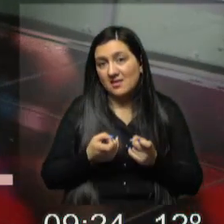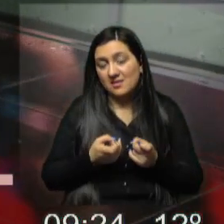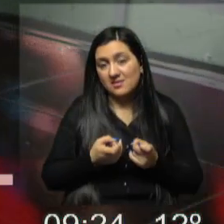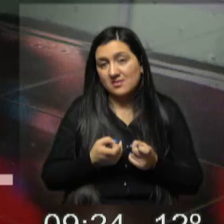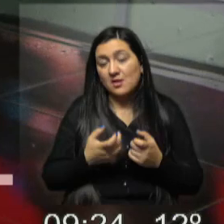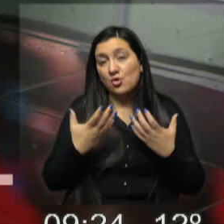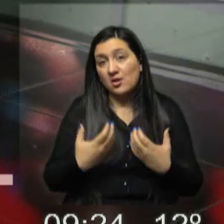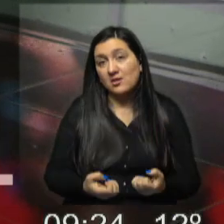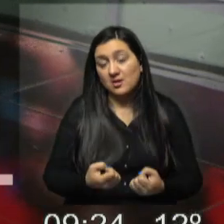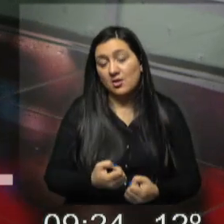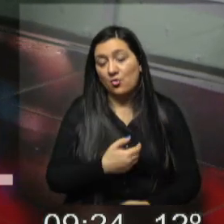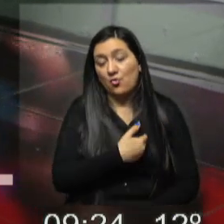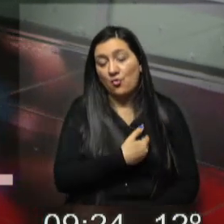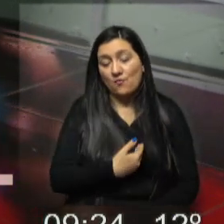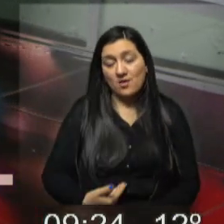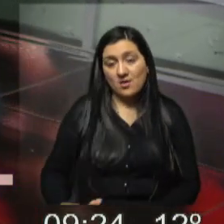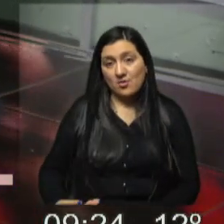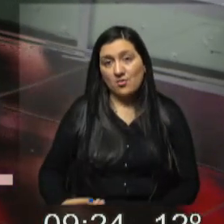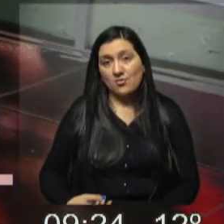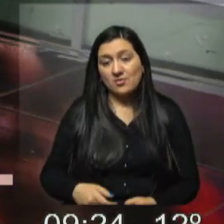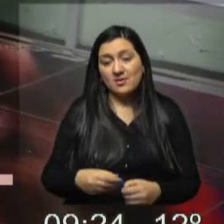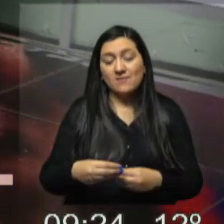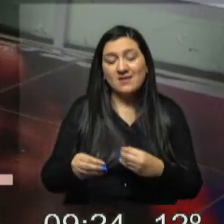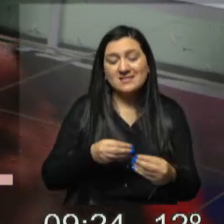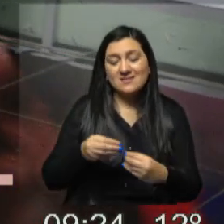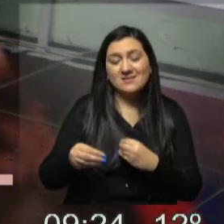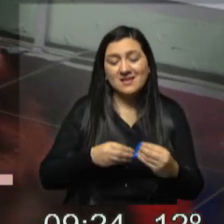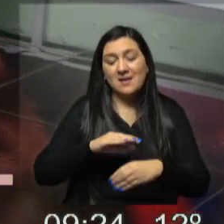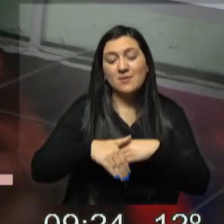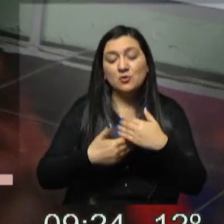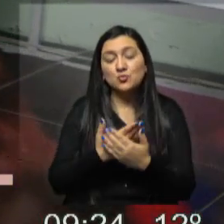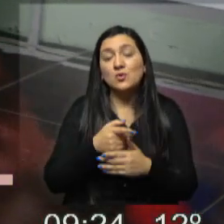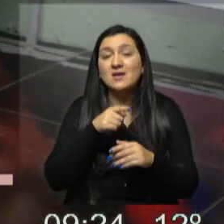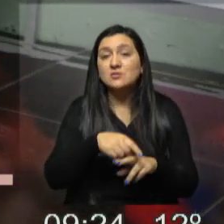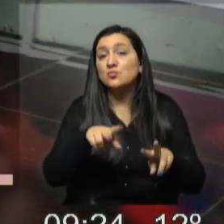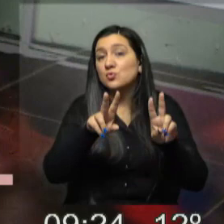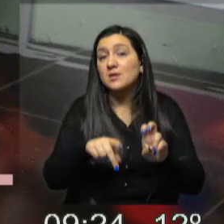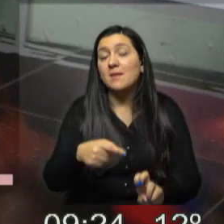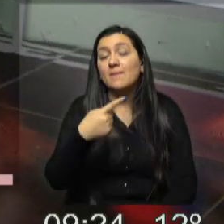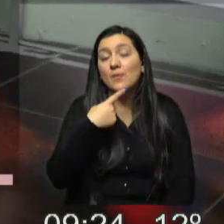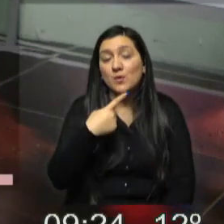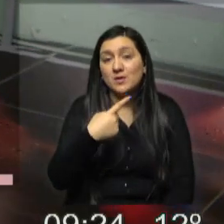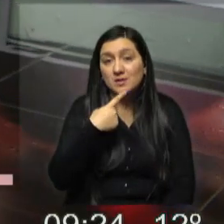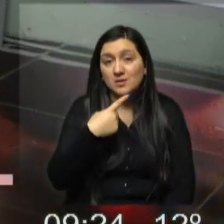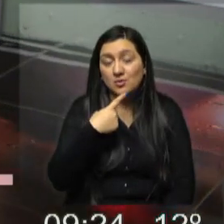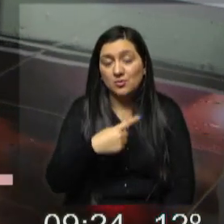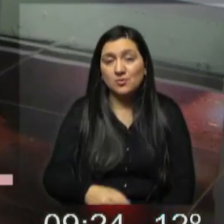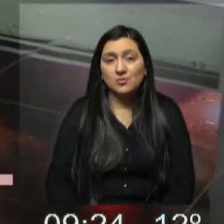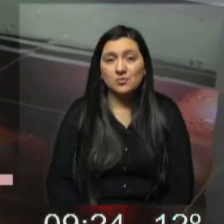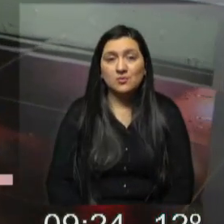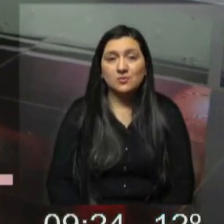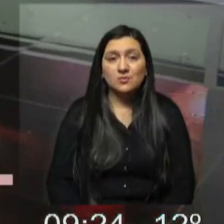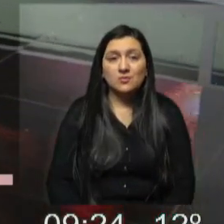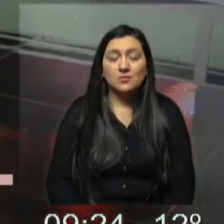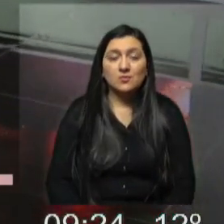quiere el gobierno, de flexibilizar el Mercosur, ya es un gesto político, ¿no? O sea, creo que ese es un gesto político que el gobierno logra hacer desde